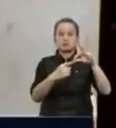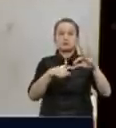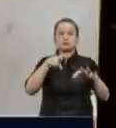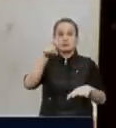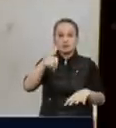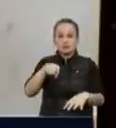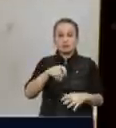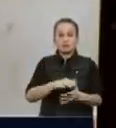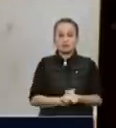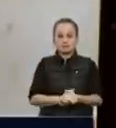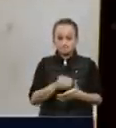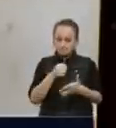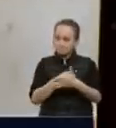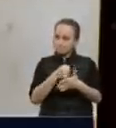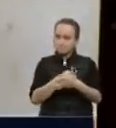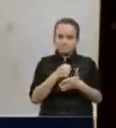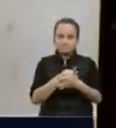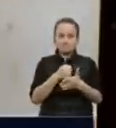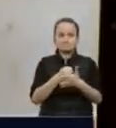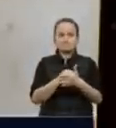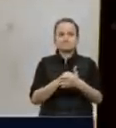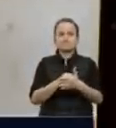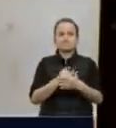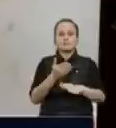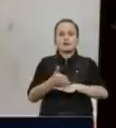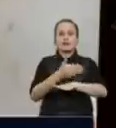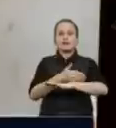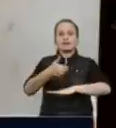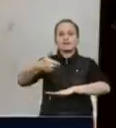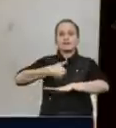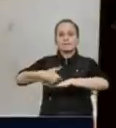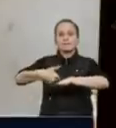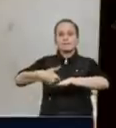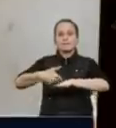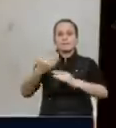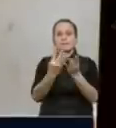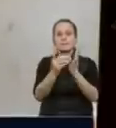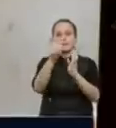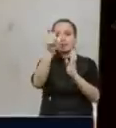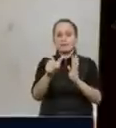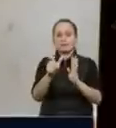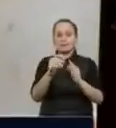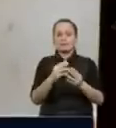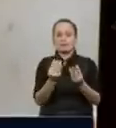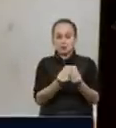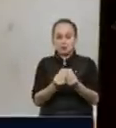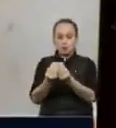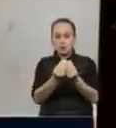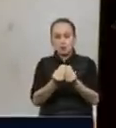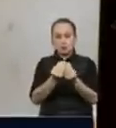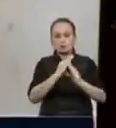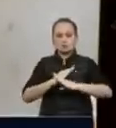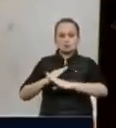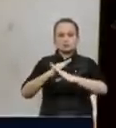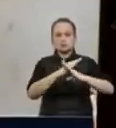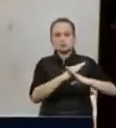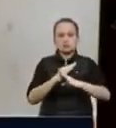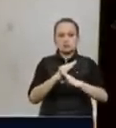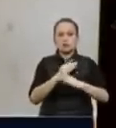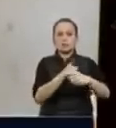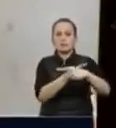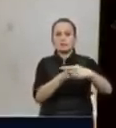y que vamos a realizar, como lo solicitaba el senador, un consejo de seguridad la próxima semana en